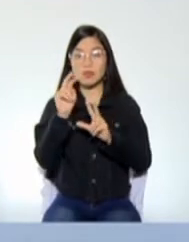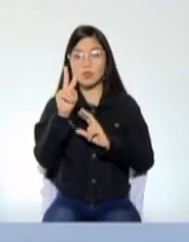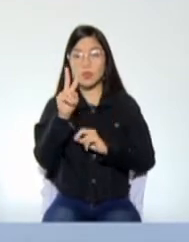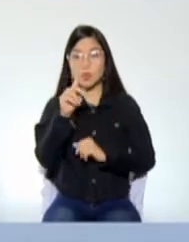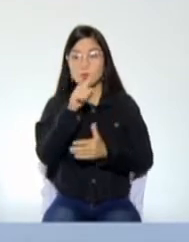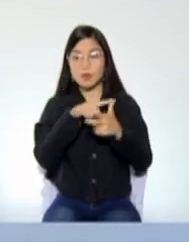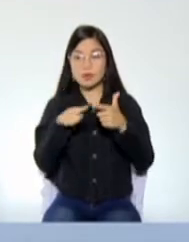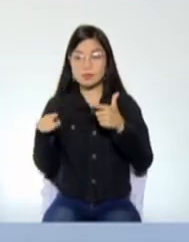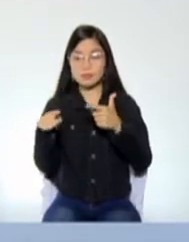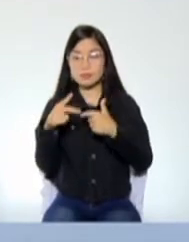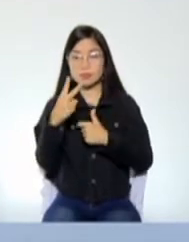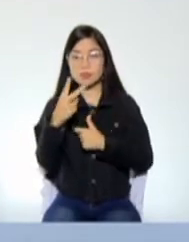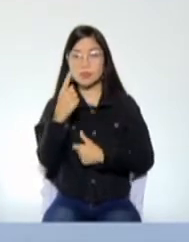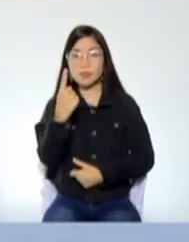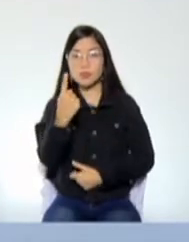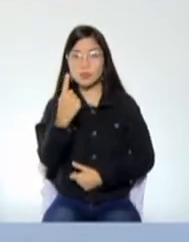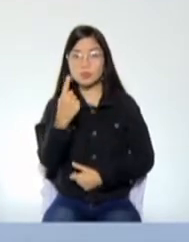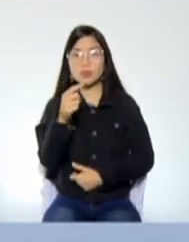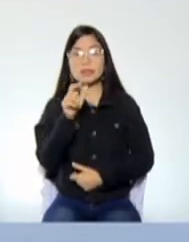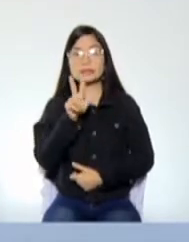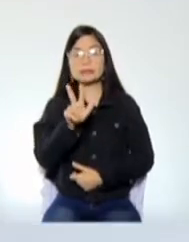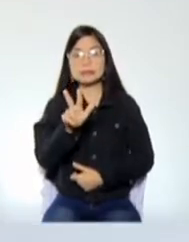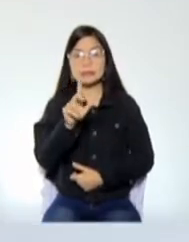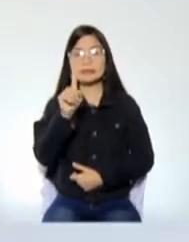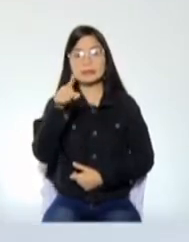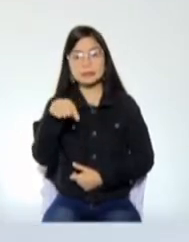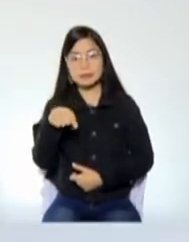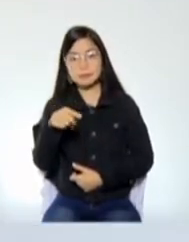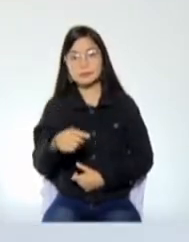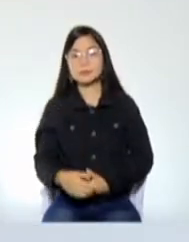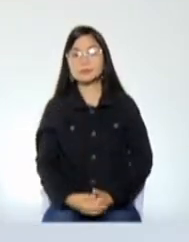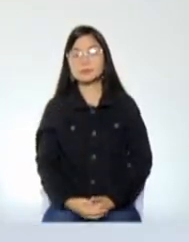1, que el 3 también sale de la raíz,